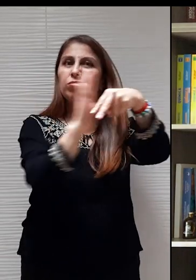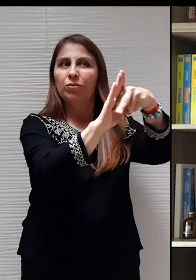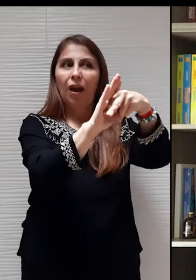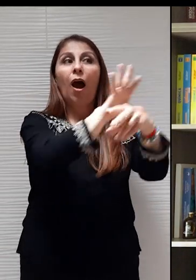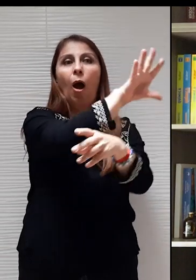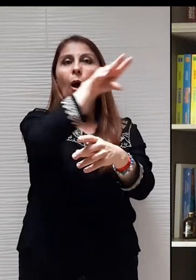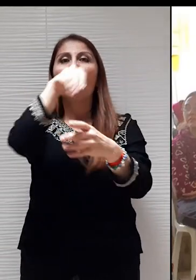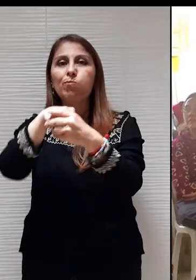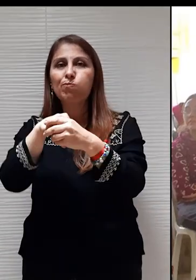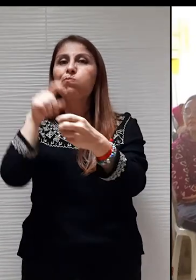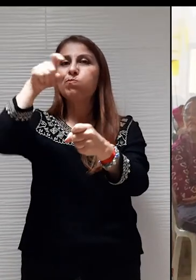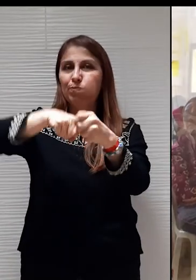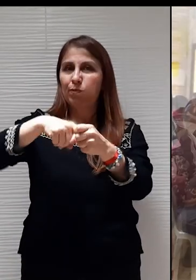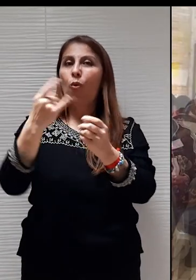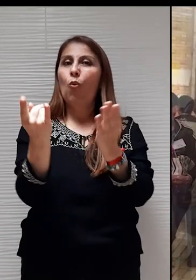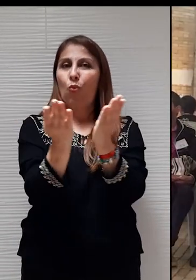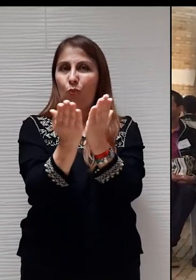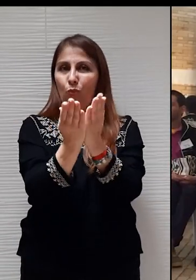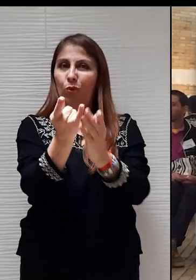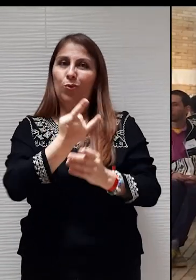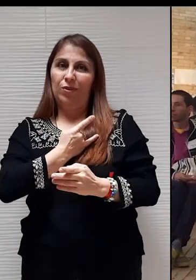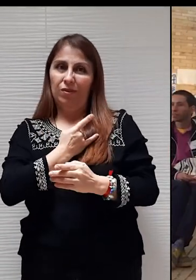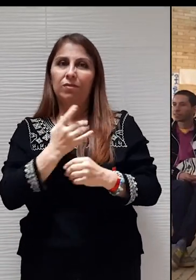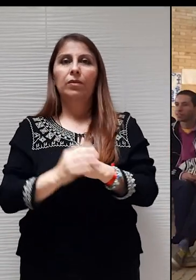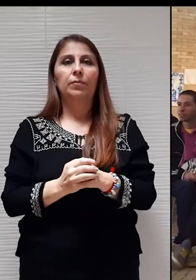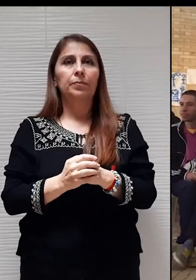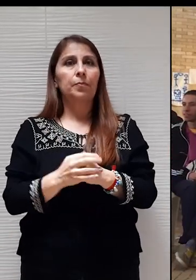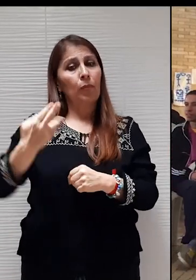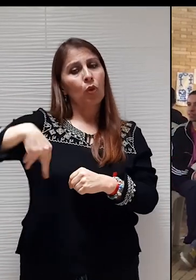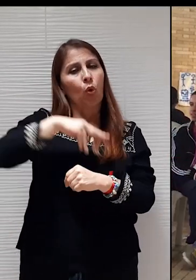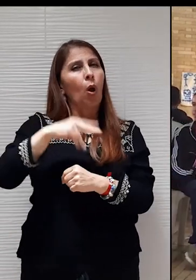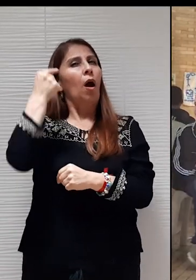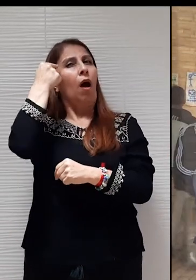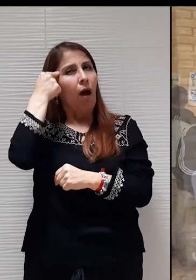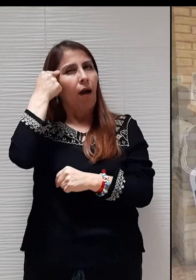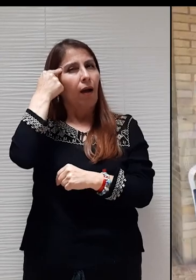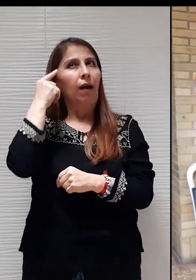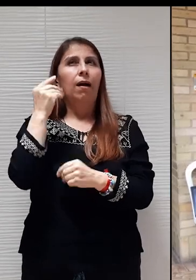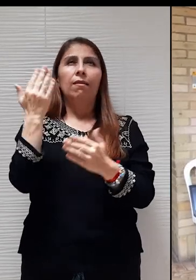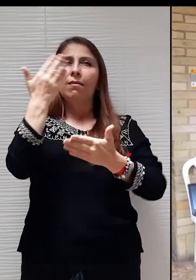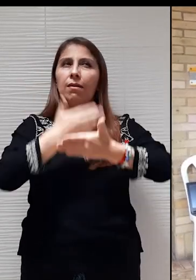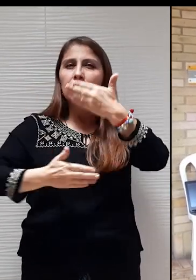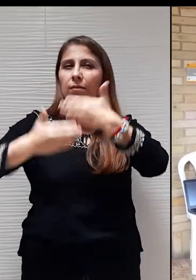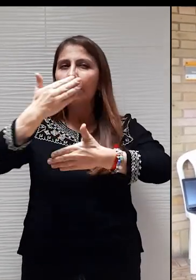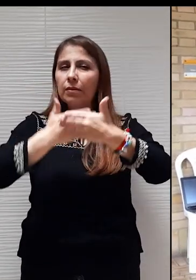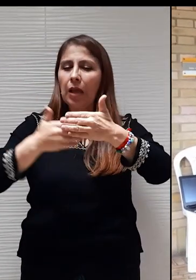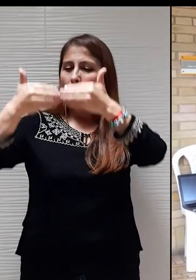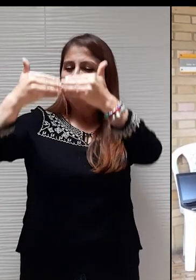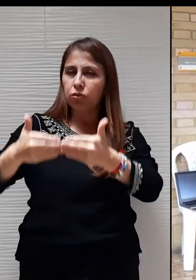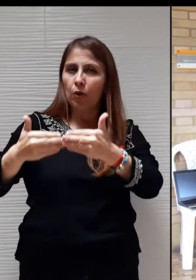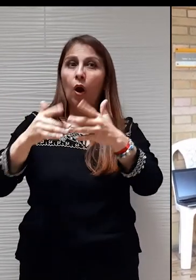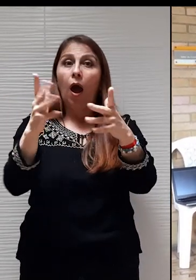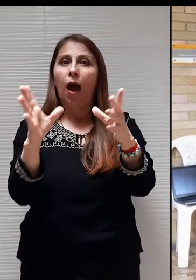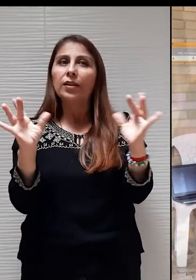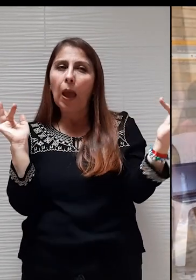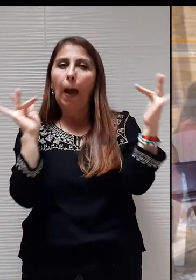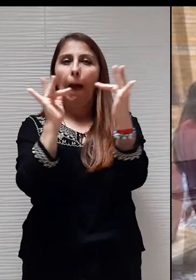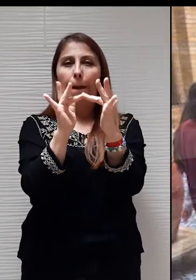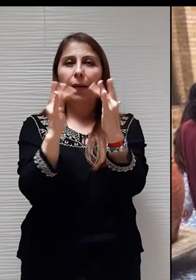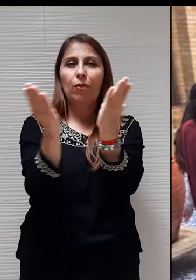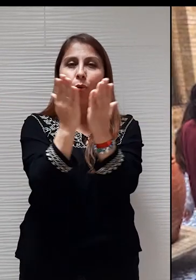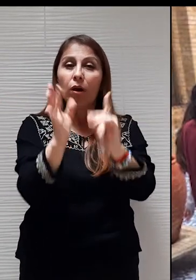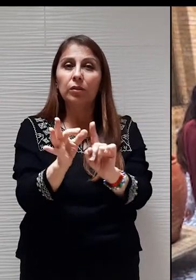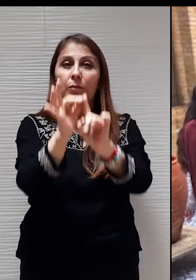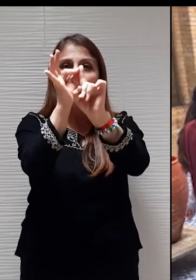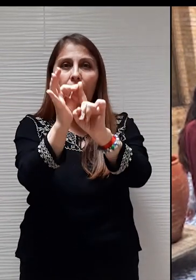Pensamos el tema de la discapacidad del campo de conocimiento de la educación especial, desde el reconocimiento de